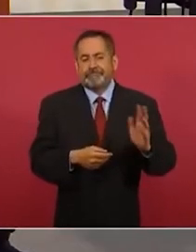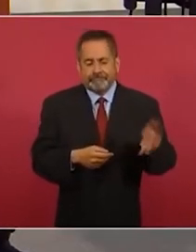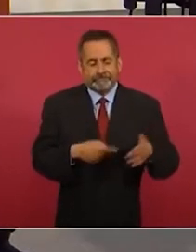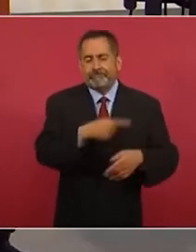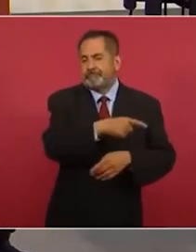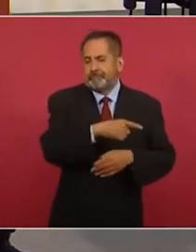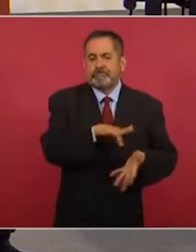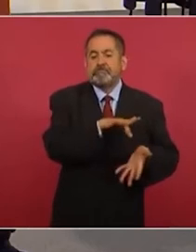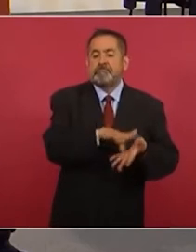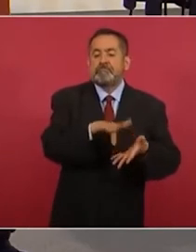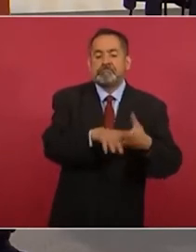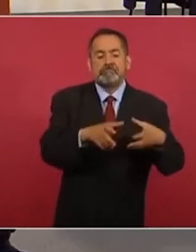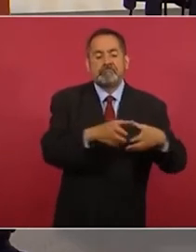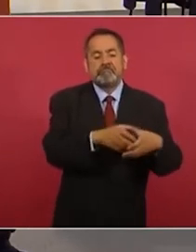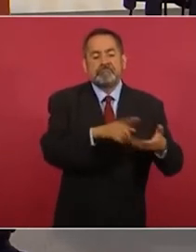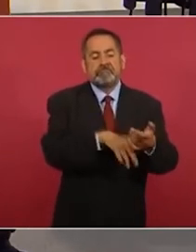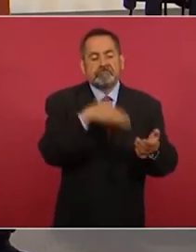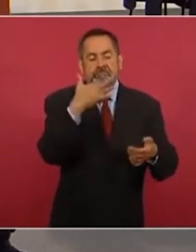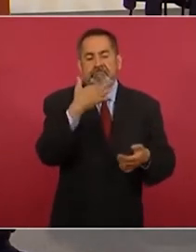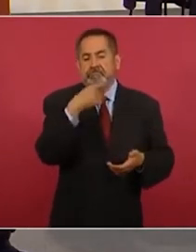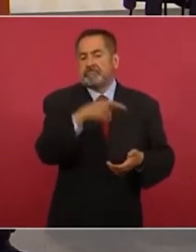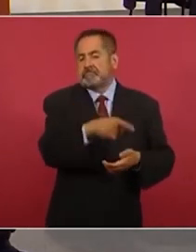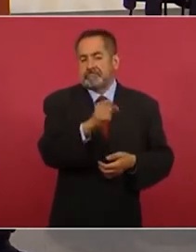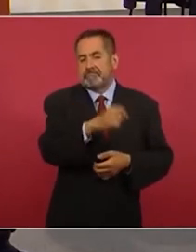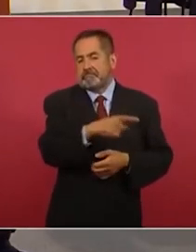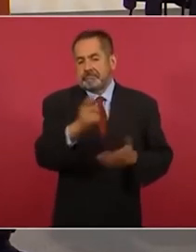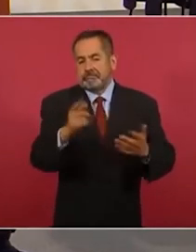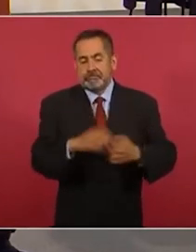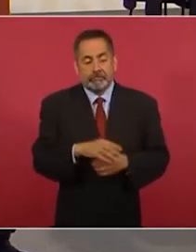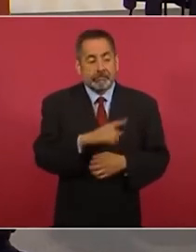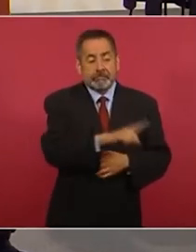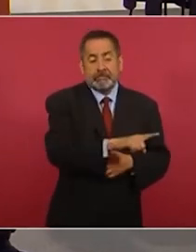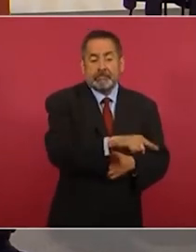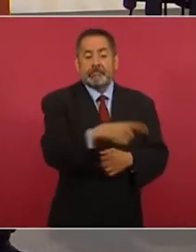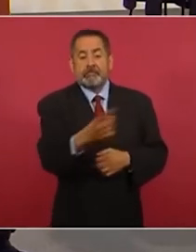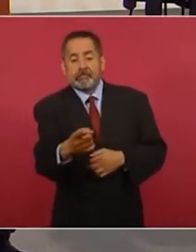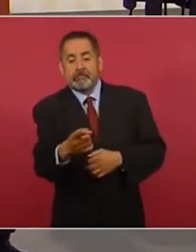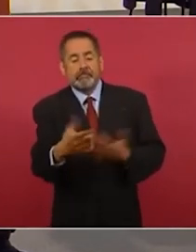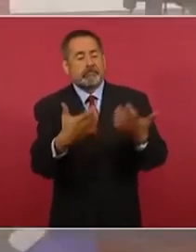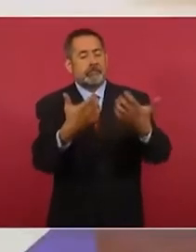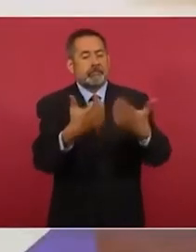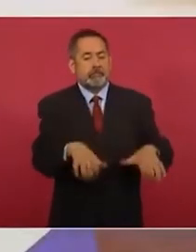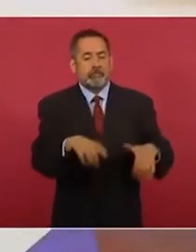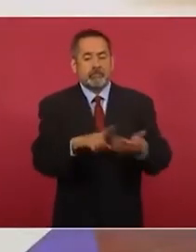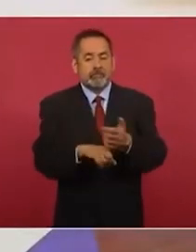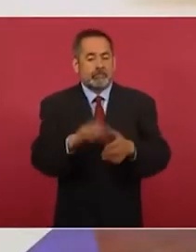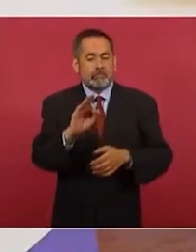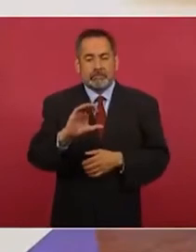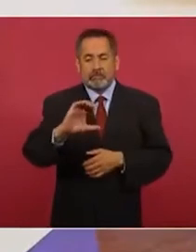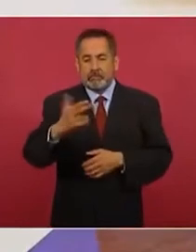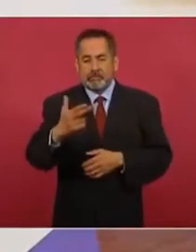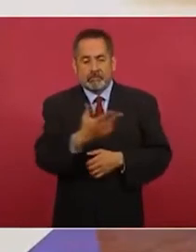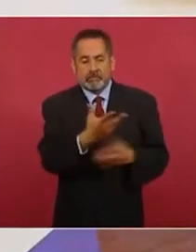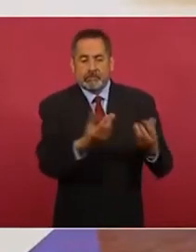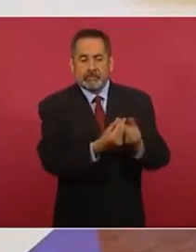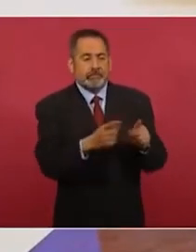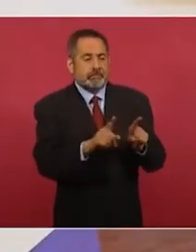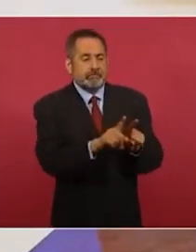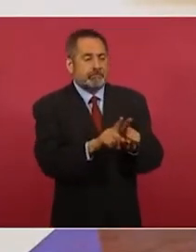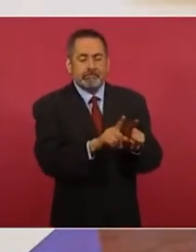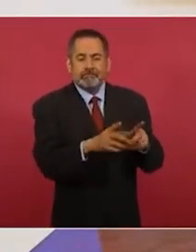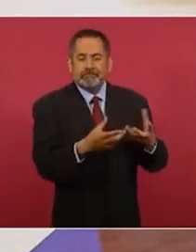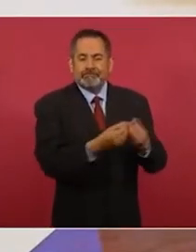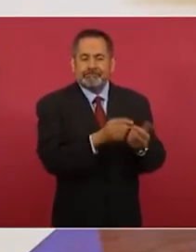apoyando al cuñado de Calderón.